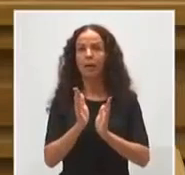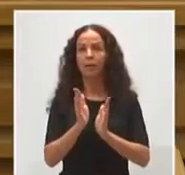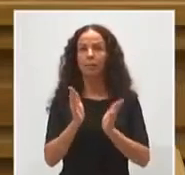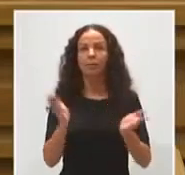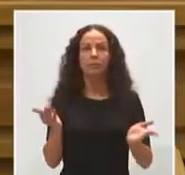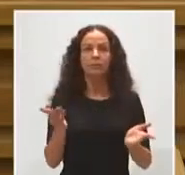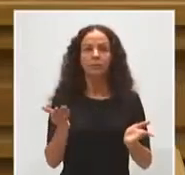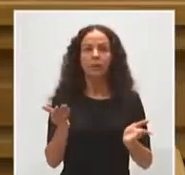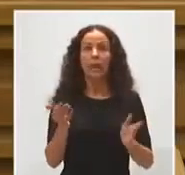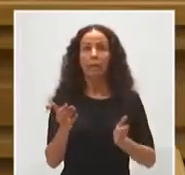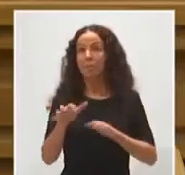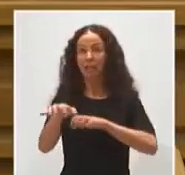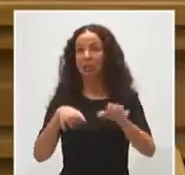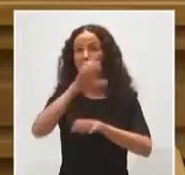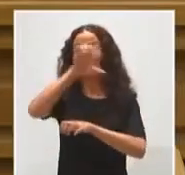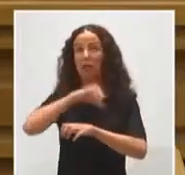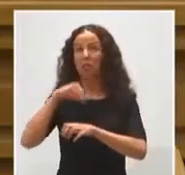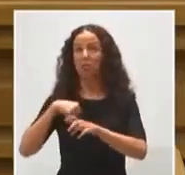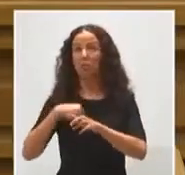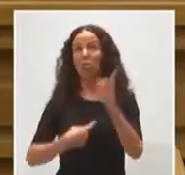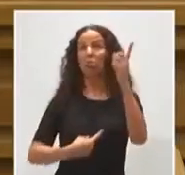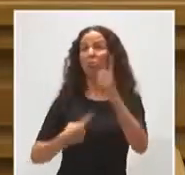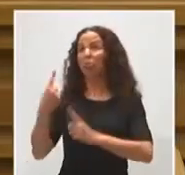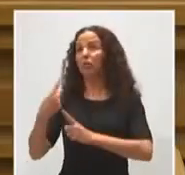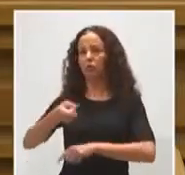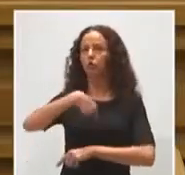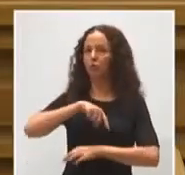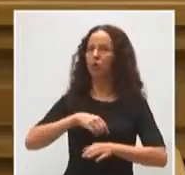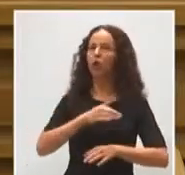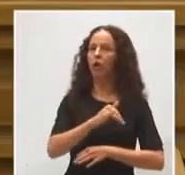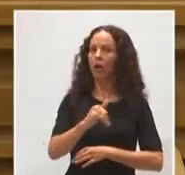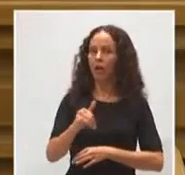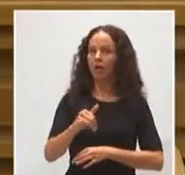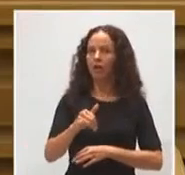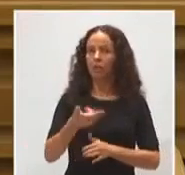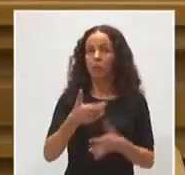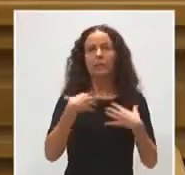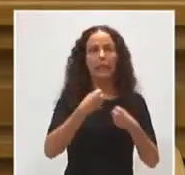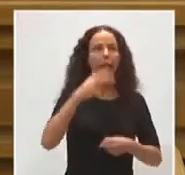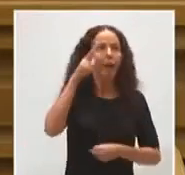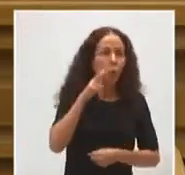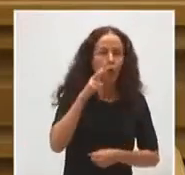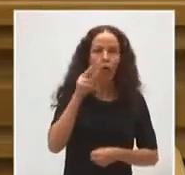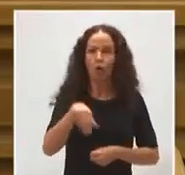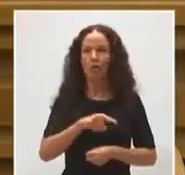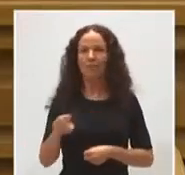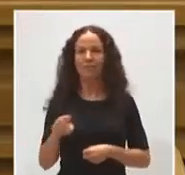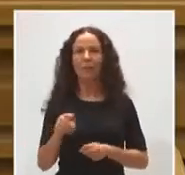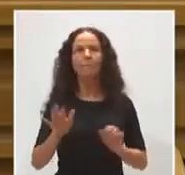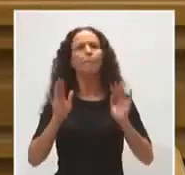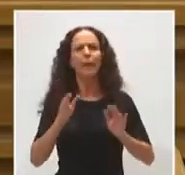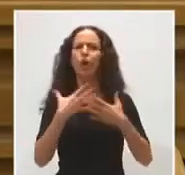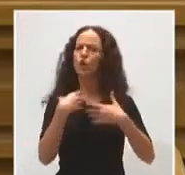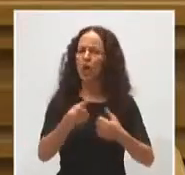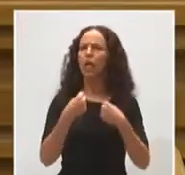mayoría de las comunidades autónomas yo creo que es no digo nunca una sanidad de lujo evidentemente pero tenemos una sanidad que está dando